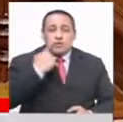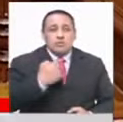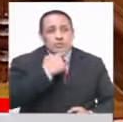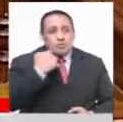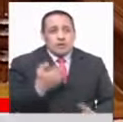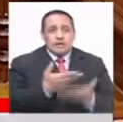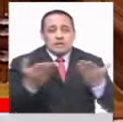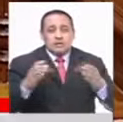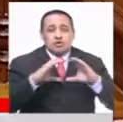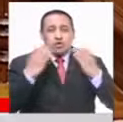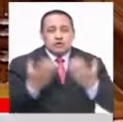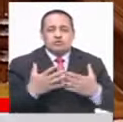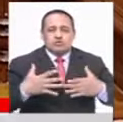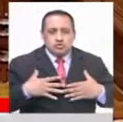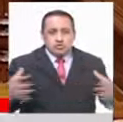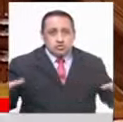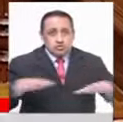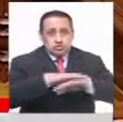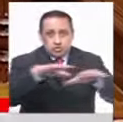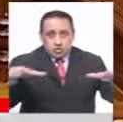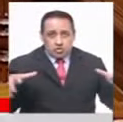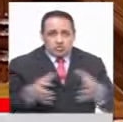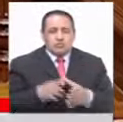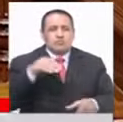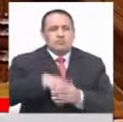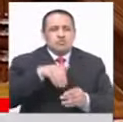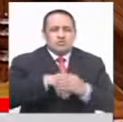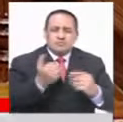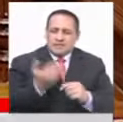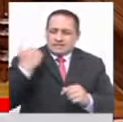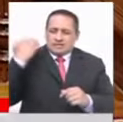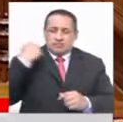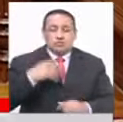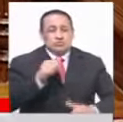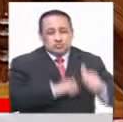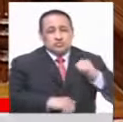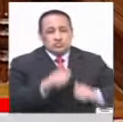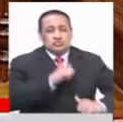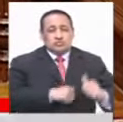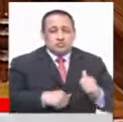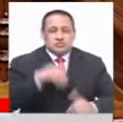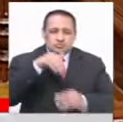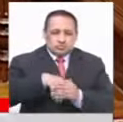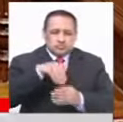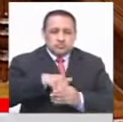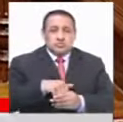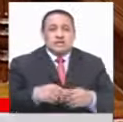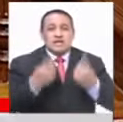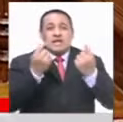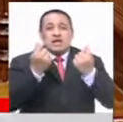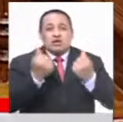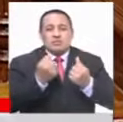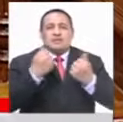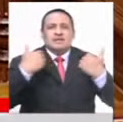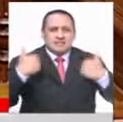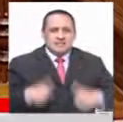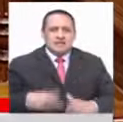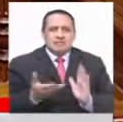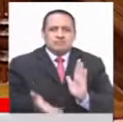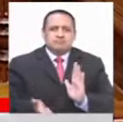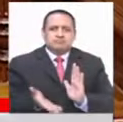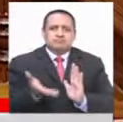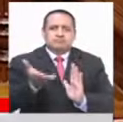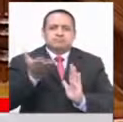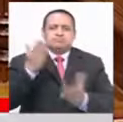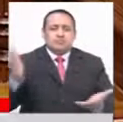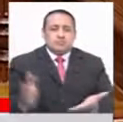congresistas, fuimos electos en uno de los momentos más dramáticos de nuestra historia. Nuestra economía ya tenía inflación elevada